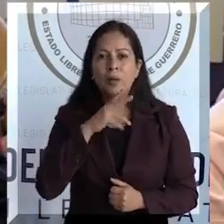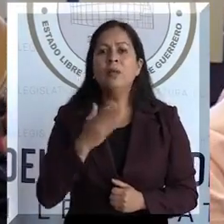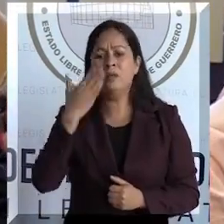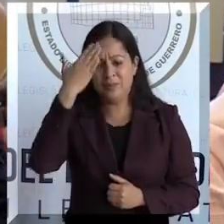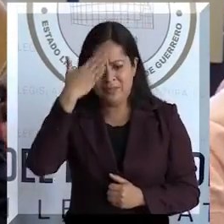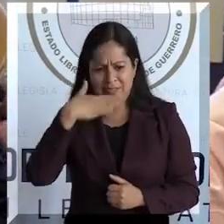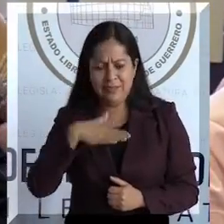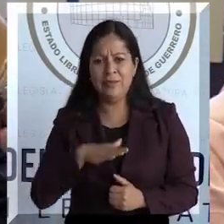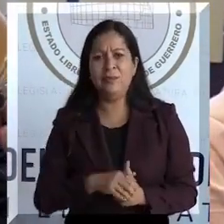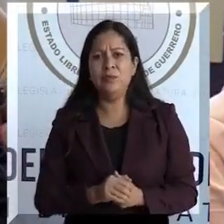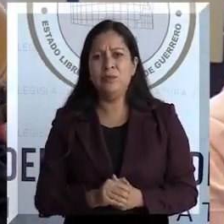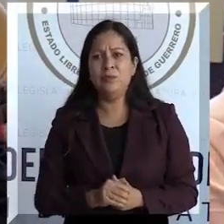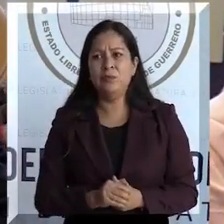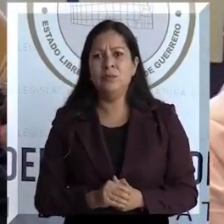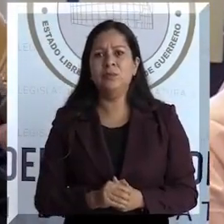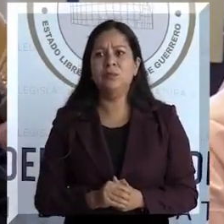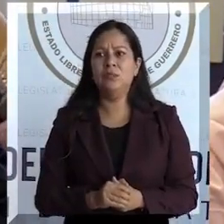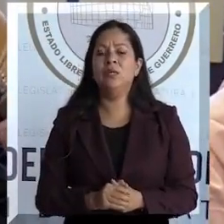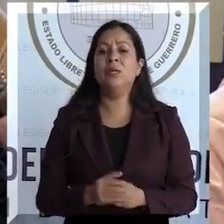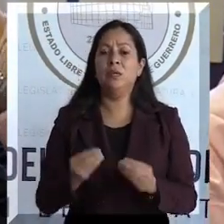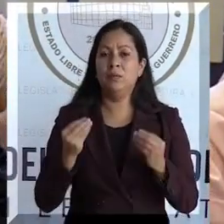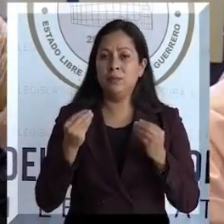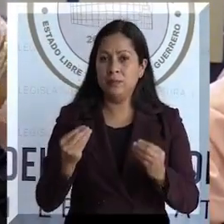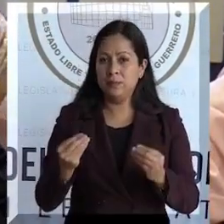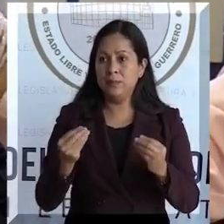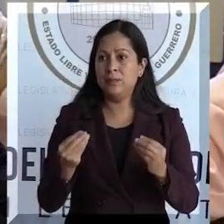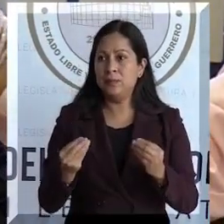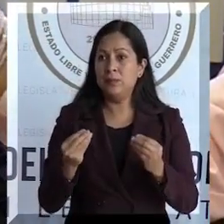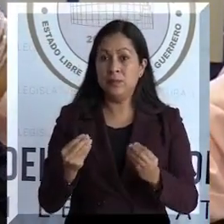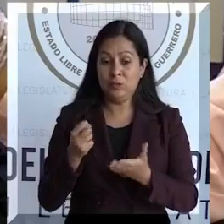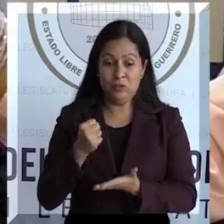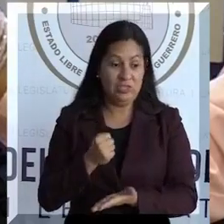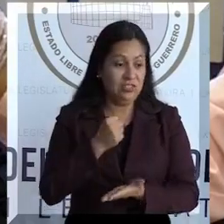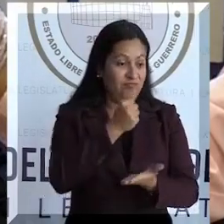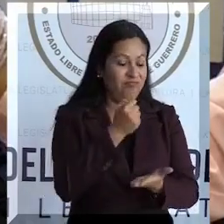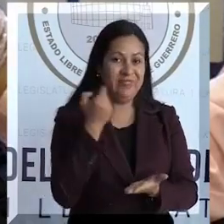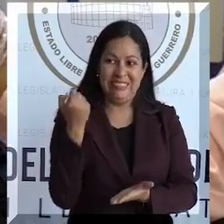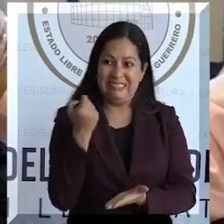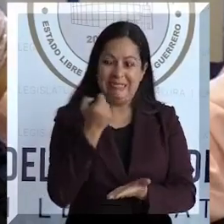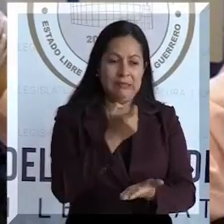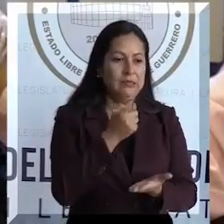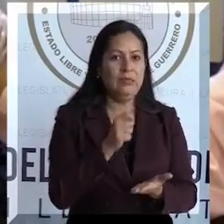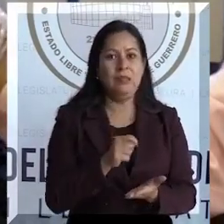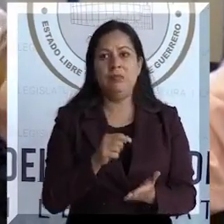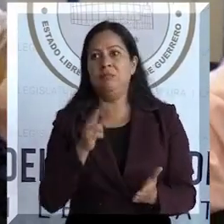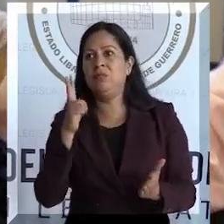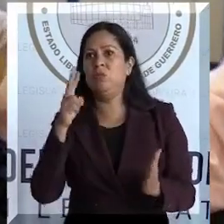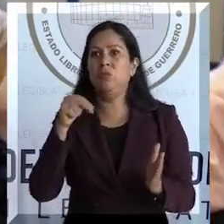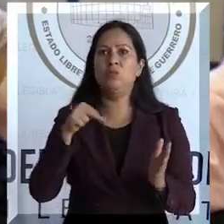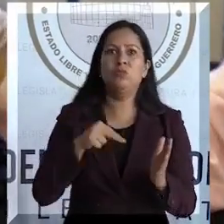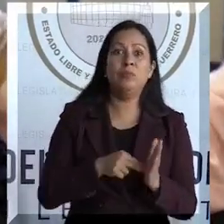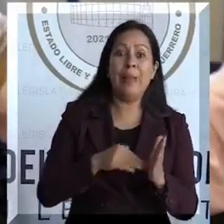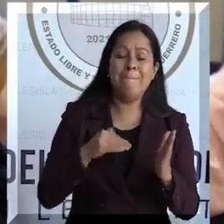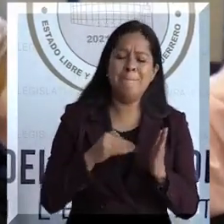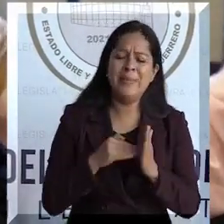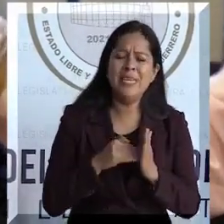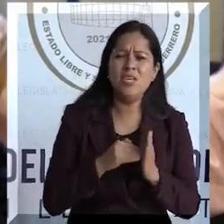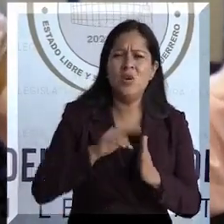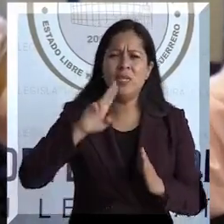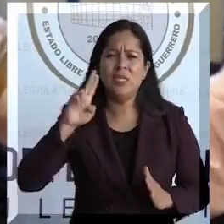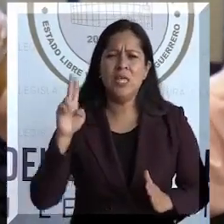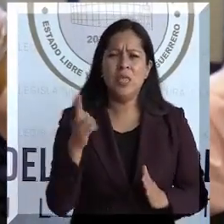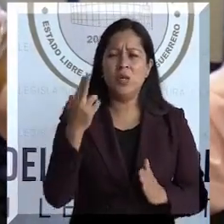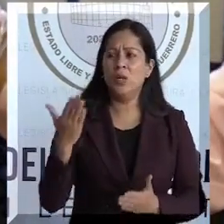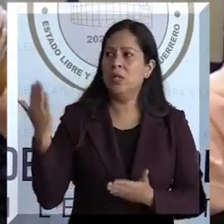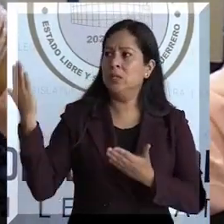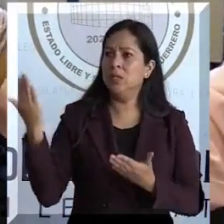pues sabemos que una fuerte cantidad de las remesas que entran a Guerrero, estamos hablando de más de 2,000,000,000 de dólares